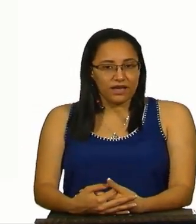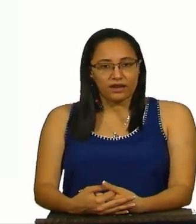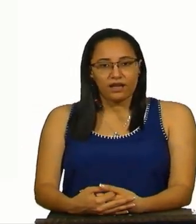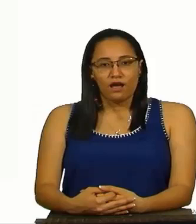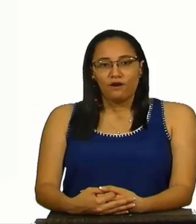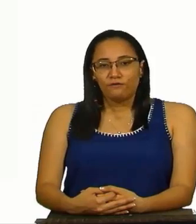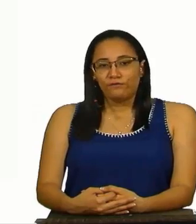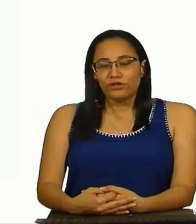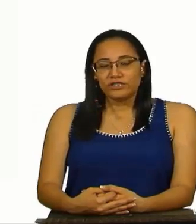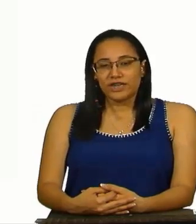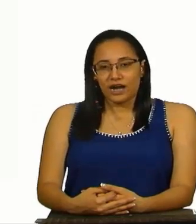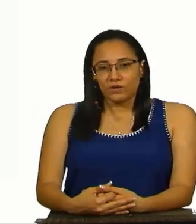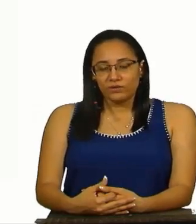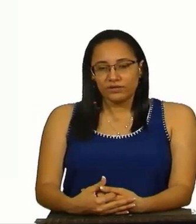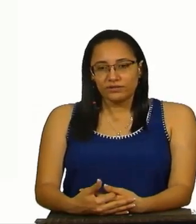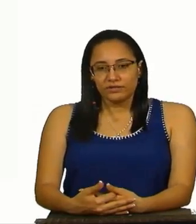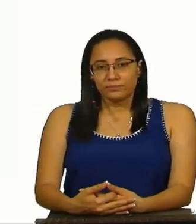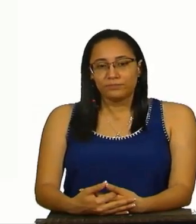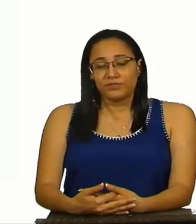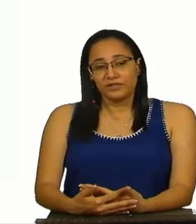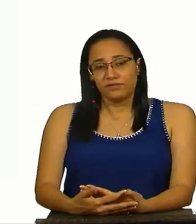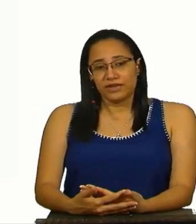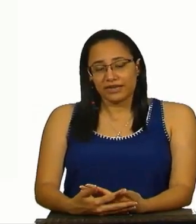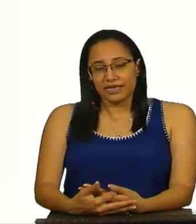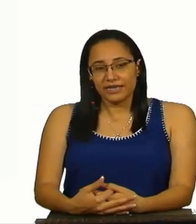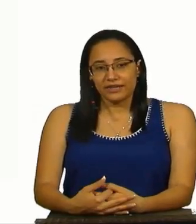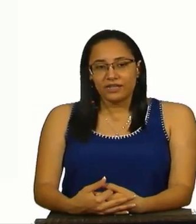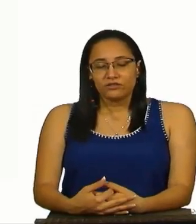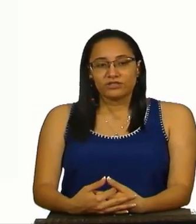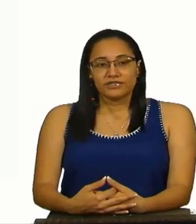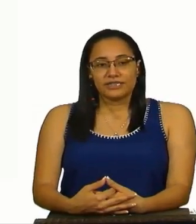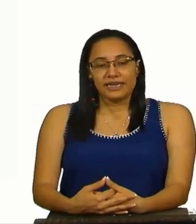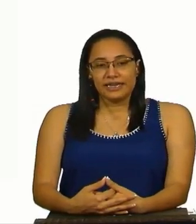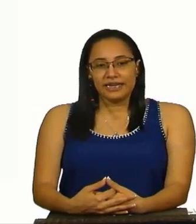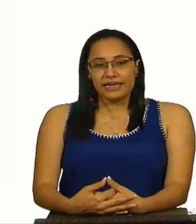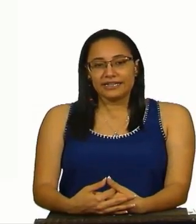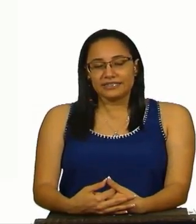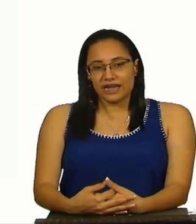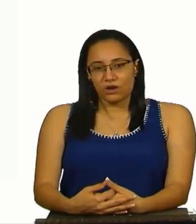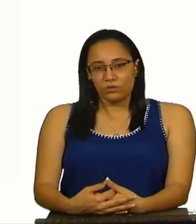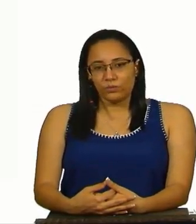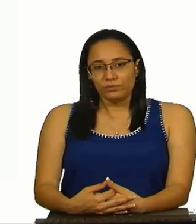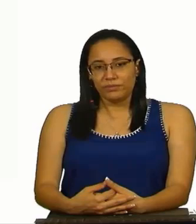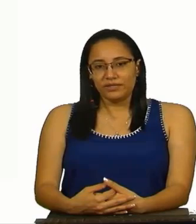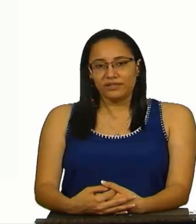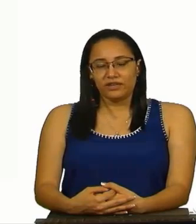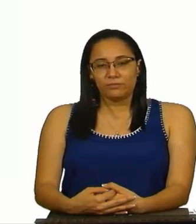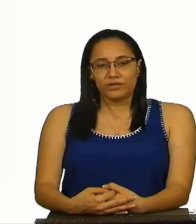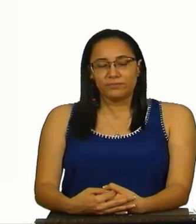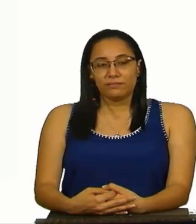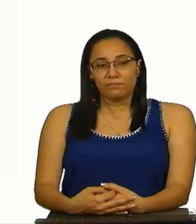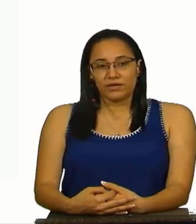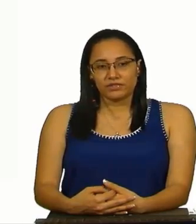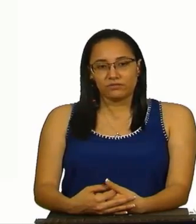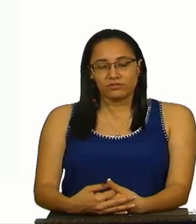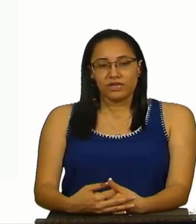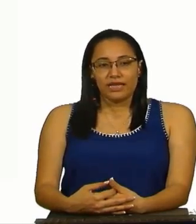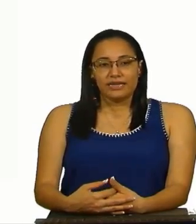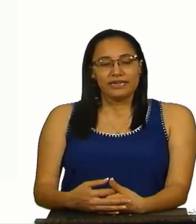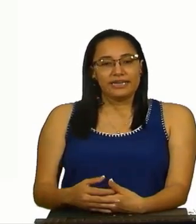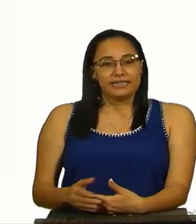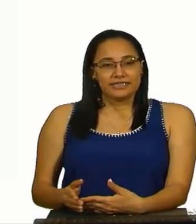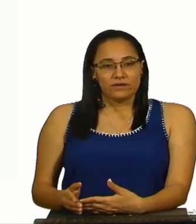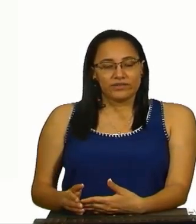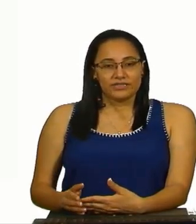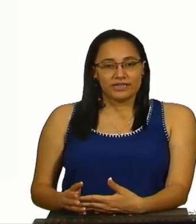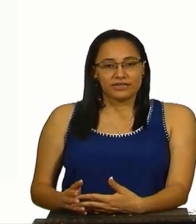significa entrar, fall down, que significa caer. Entonces, in and down will be the adverbial particles.